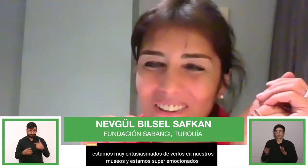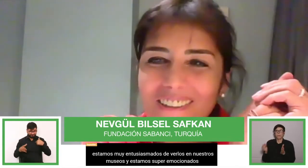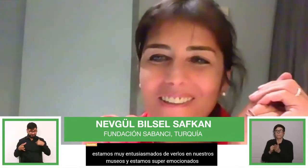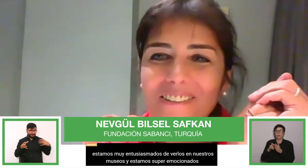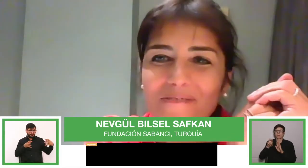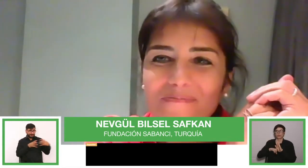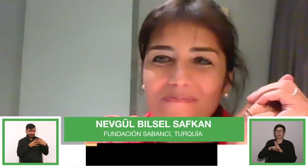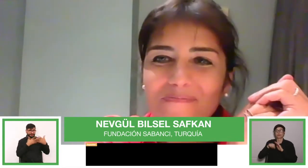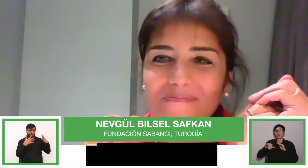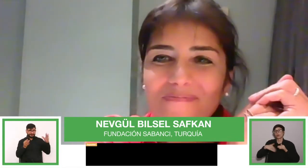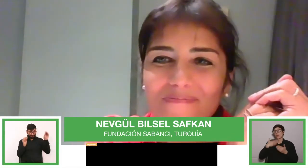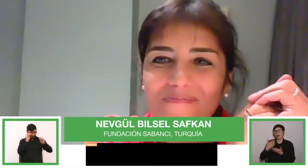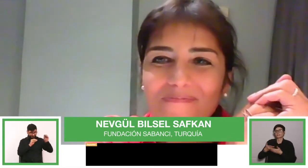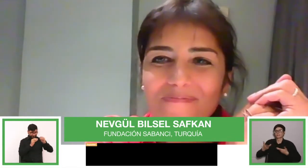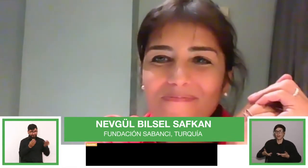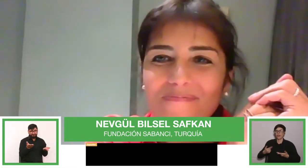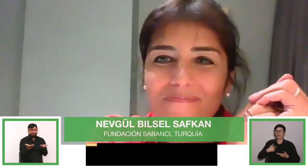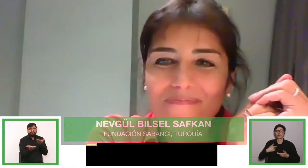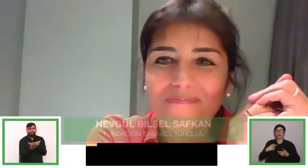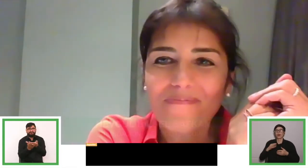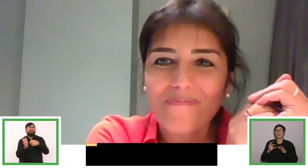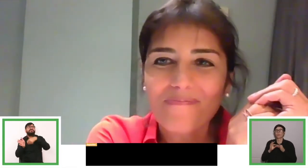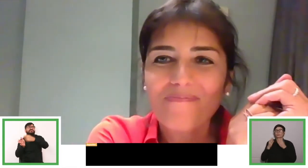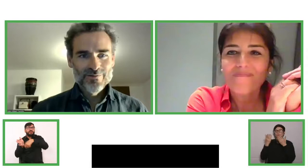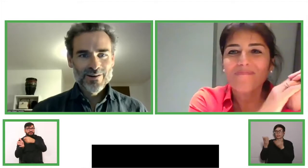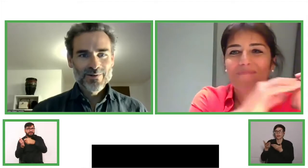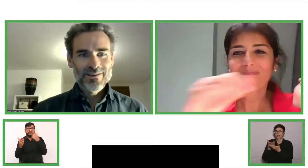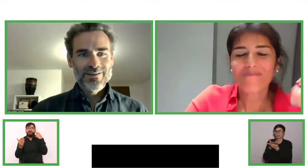me gustaría compartir y muchas gracias, Loic.